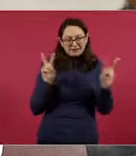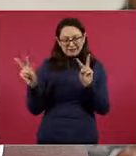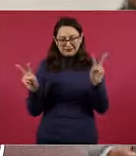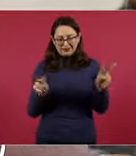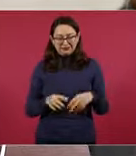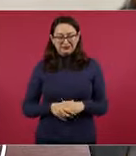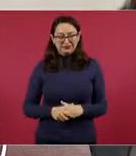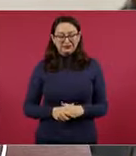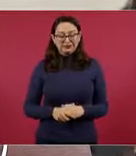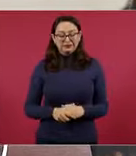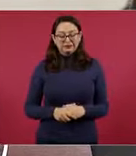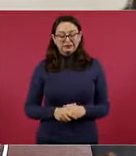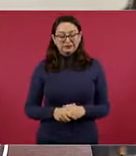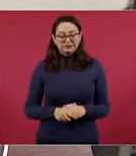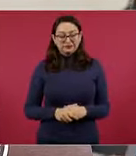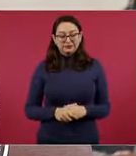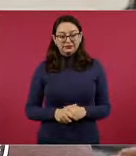¿cómo se llama?